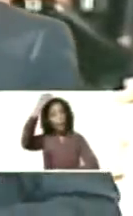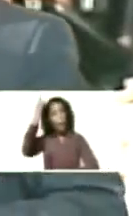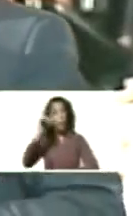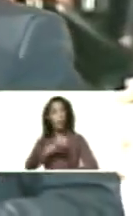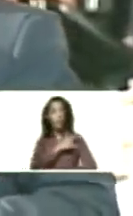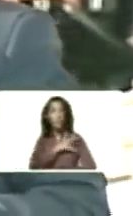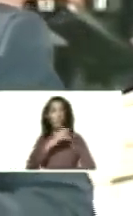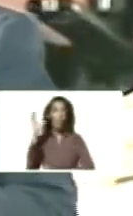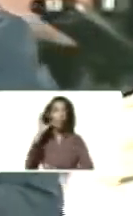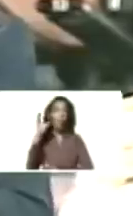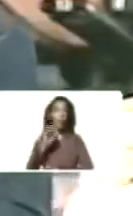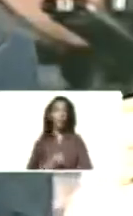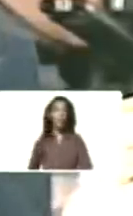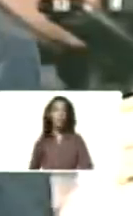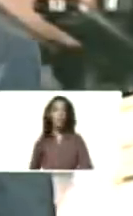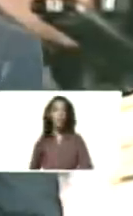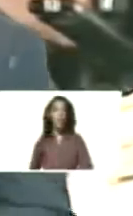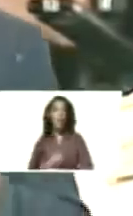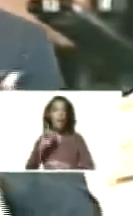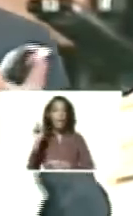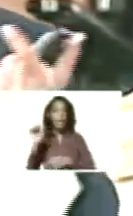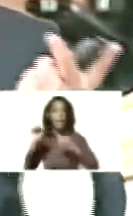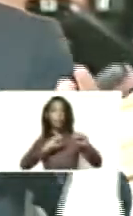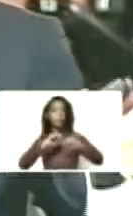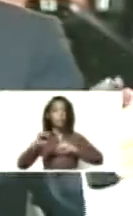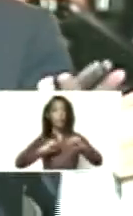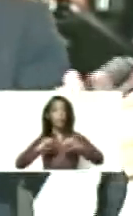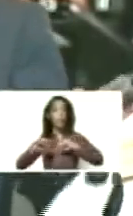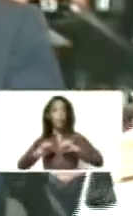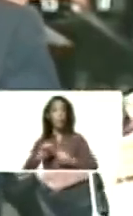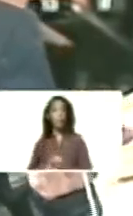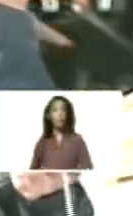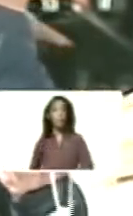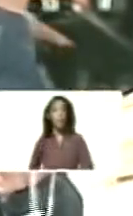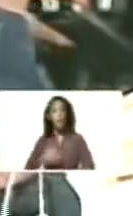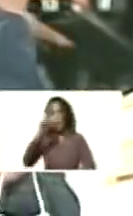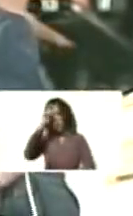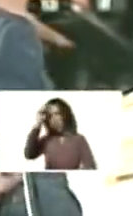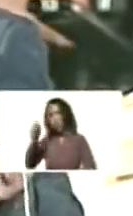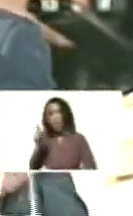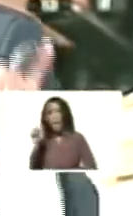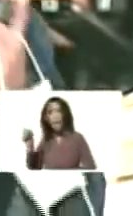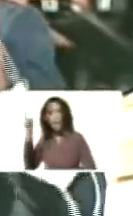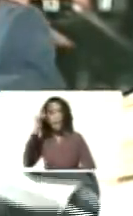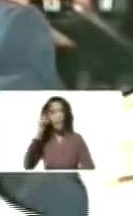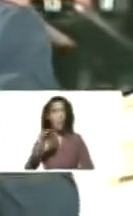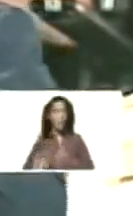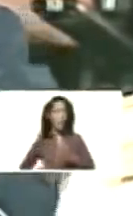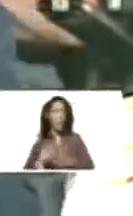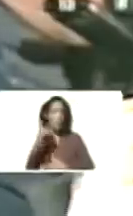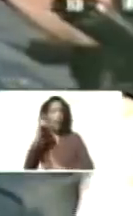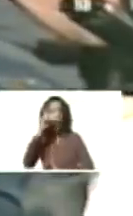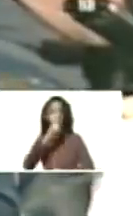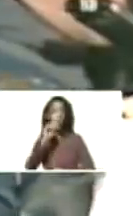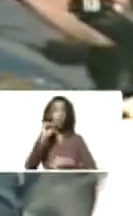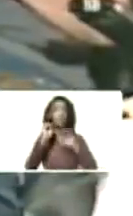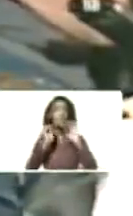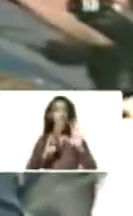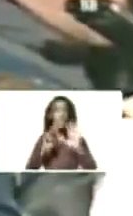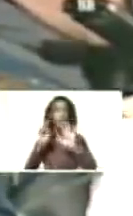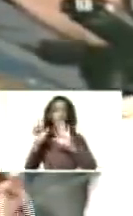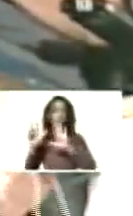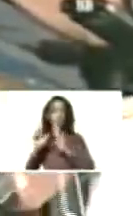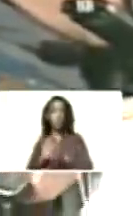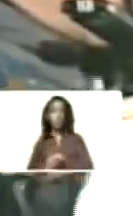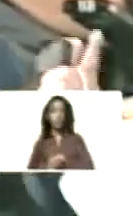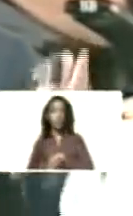Universidad de Caracas. Entonces hay un movimiento que reconoce esta como su fecha fundacional ya en el año 78